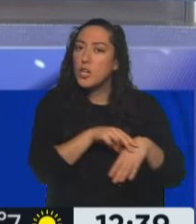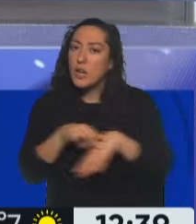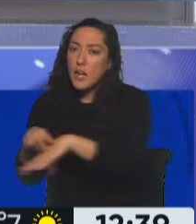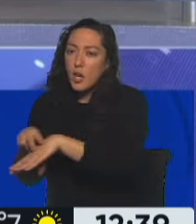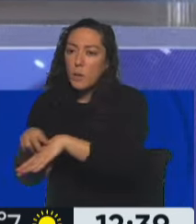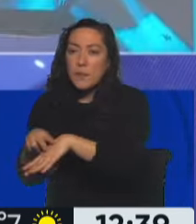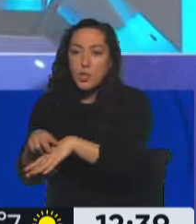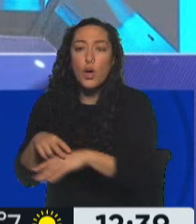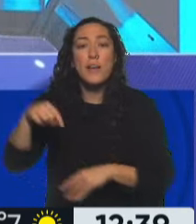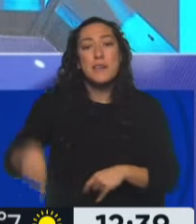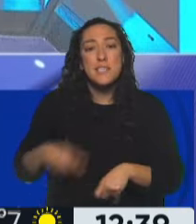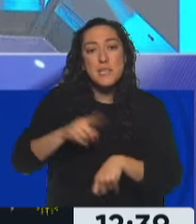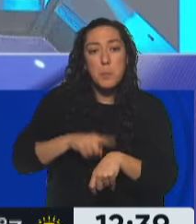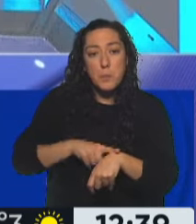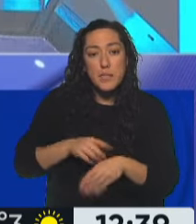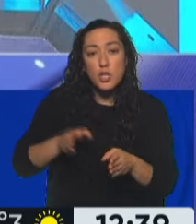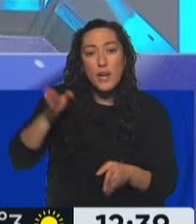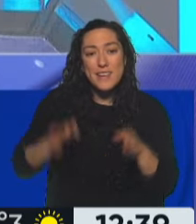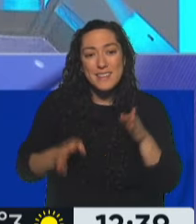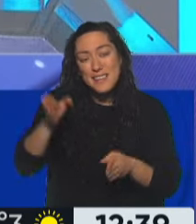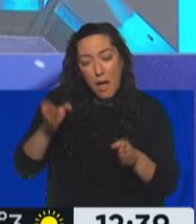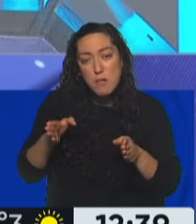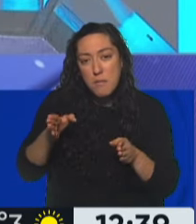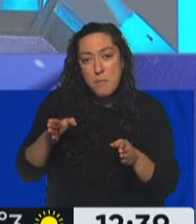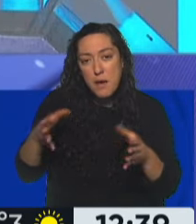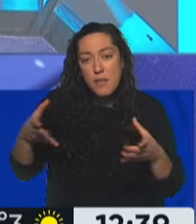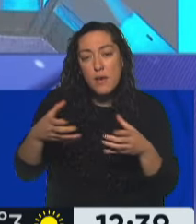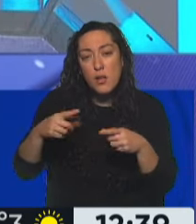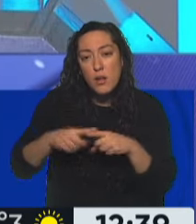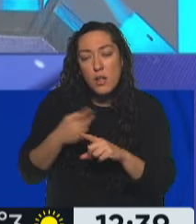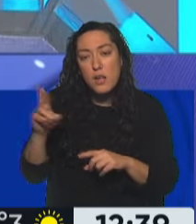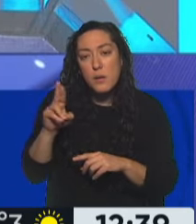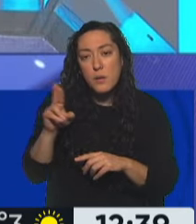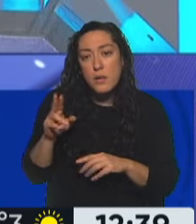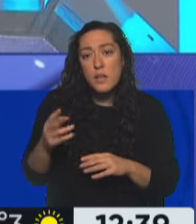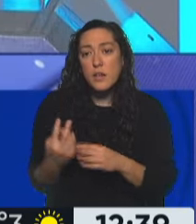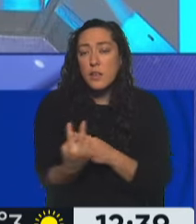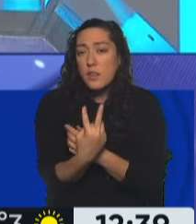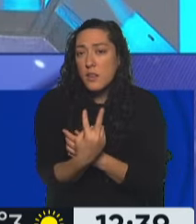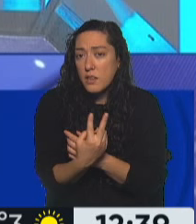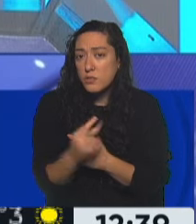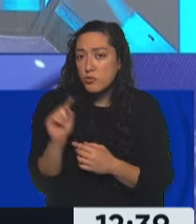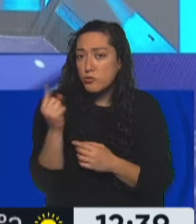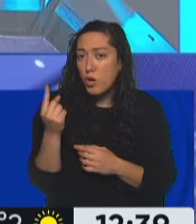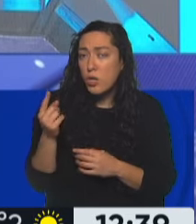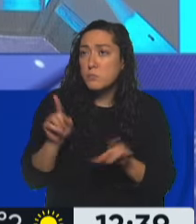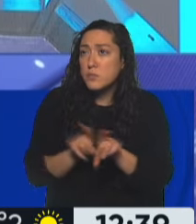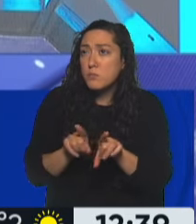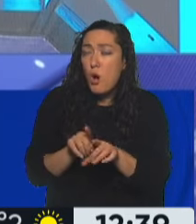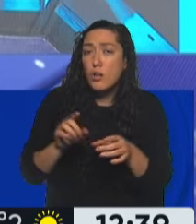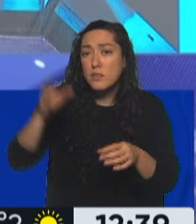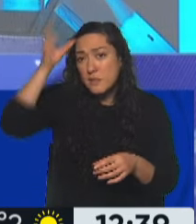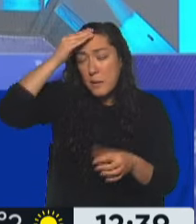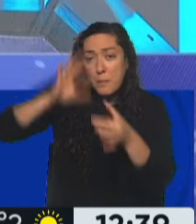gobierno republicano de promover más su autodefensa. Es lo mismo que le dice Trump a Europa. Gasten ustedes más